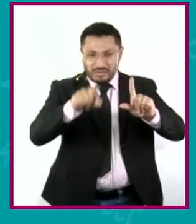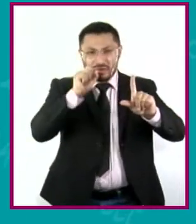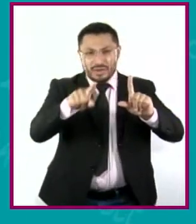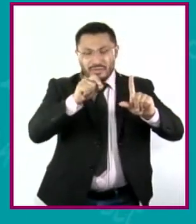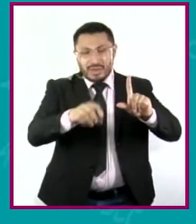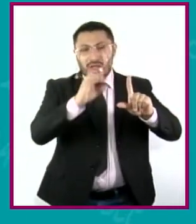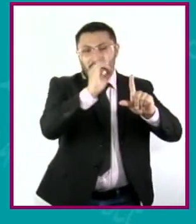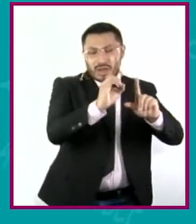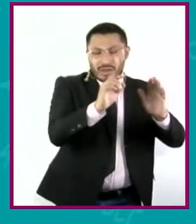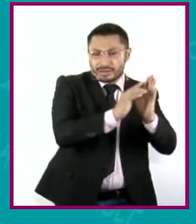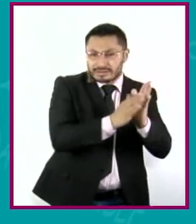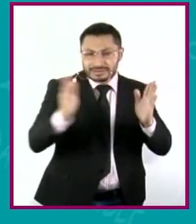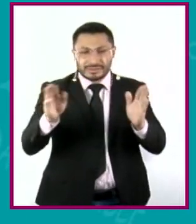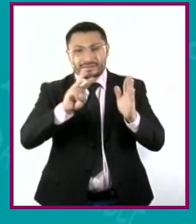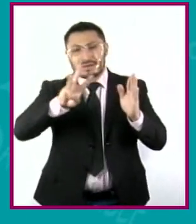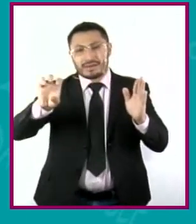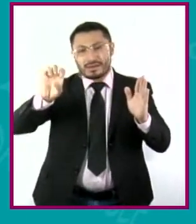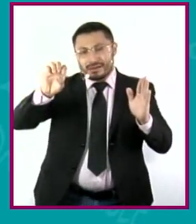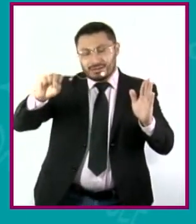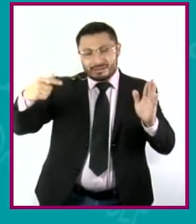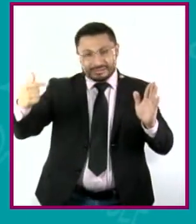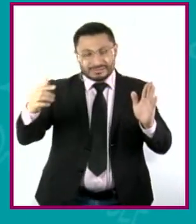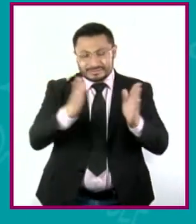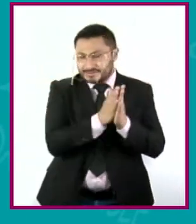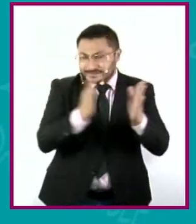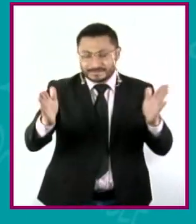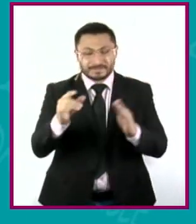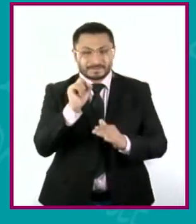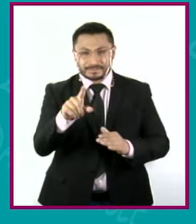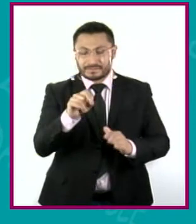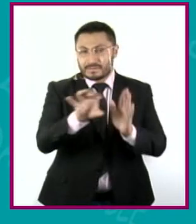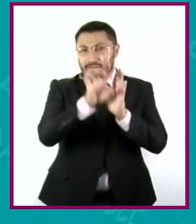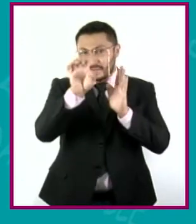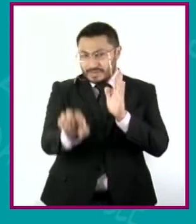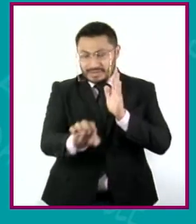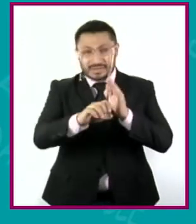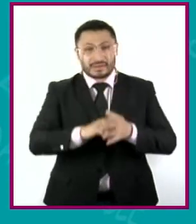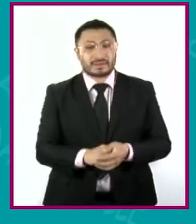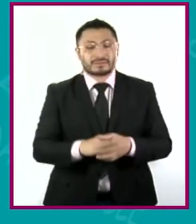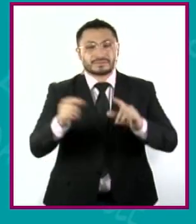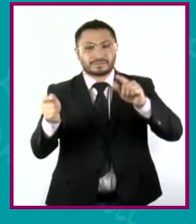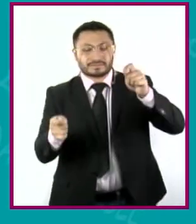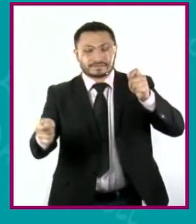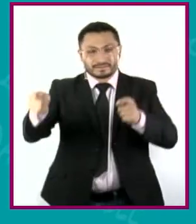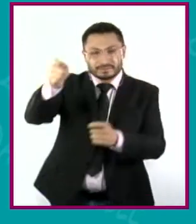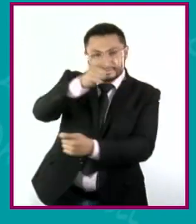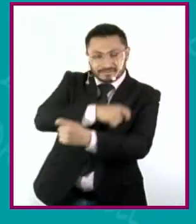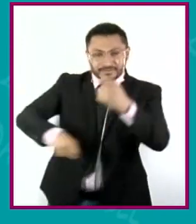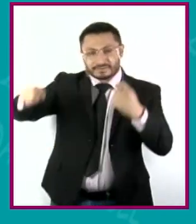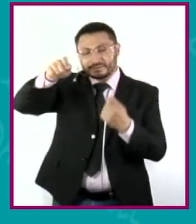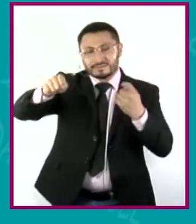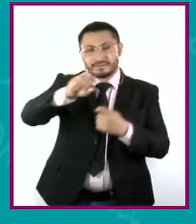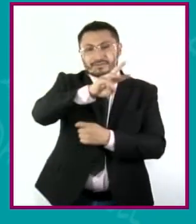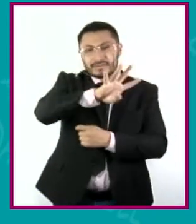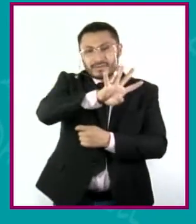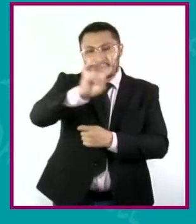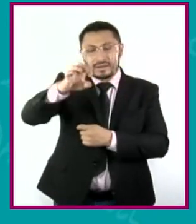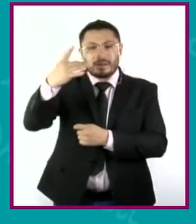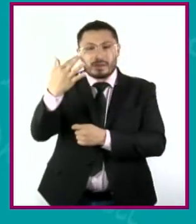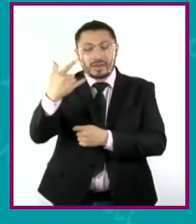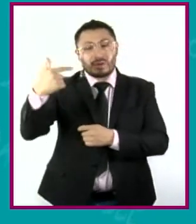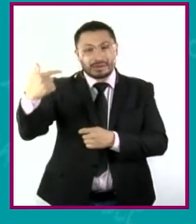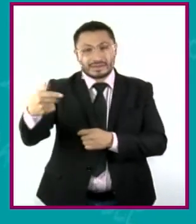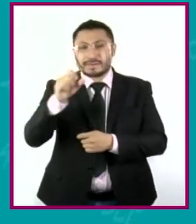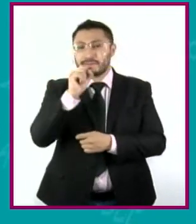entre 0 y 360 grados. Por ejemplo, una rotación de 450 grados es lo mismo que